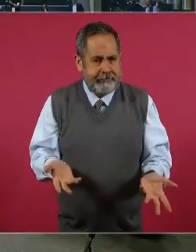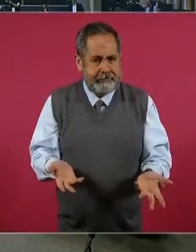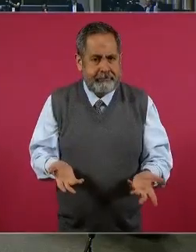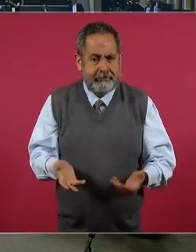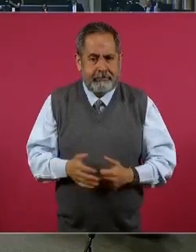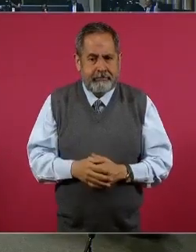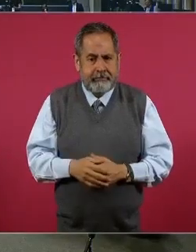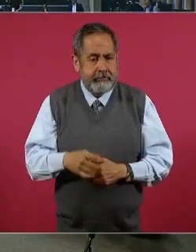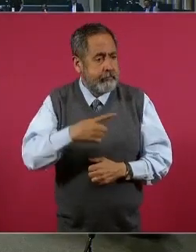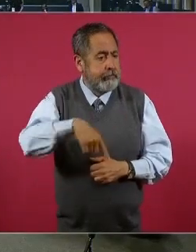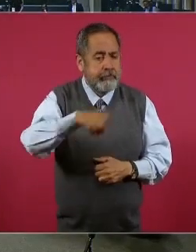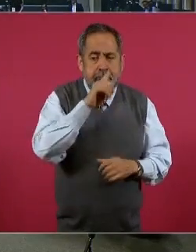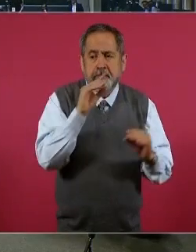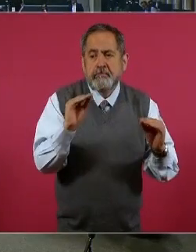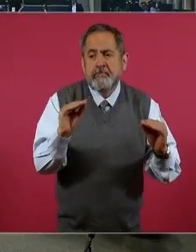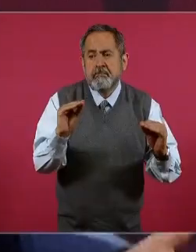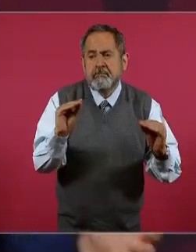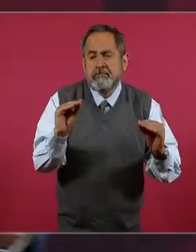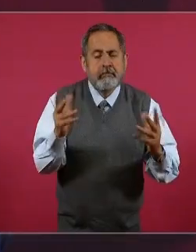Hay un silencio